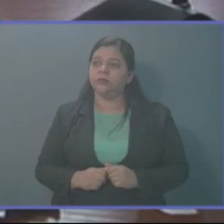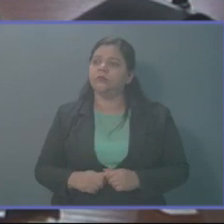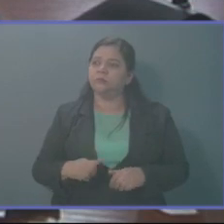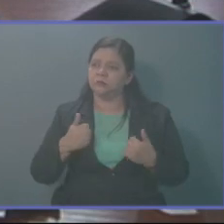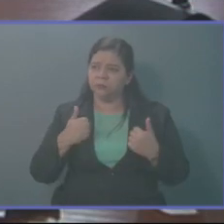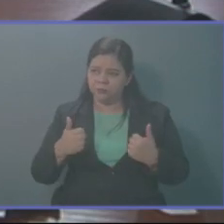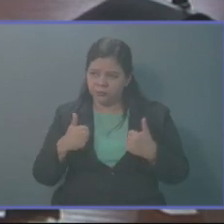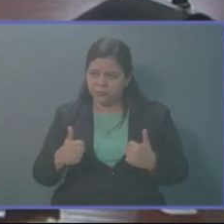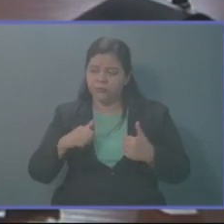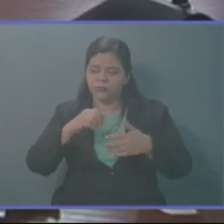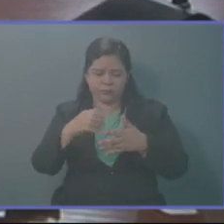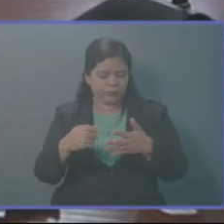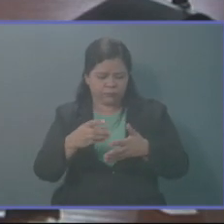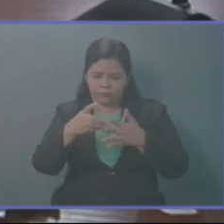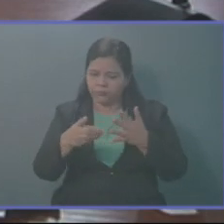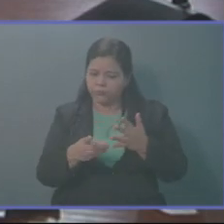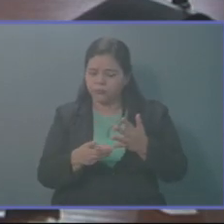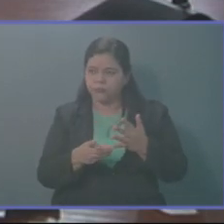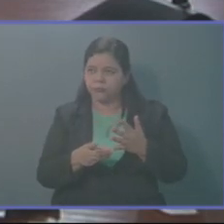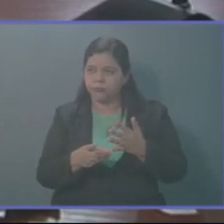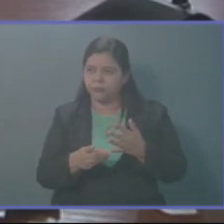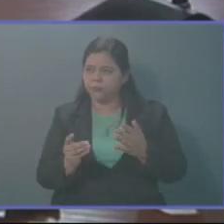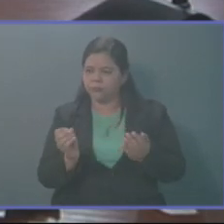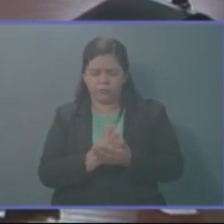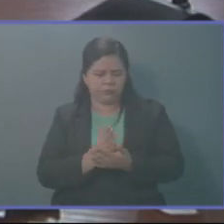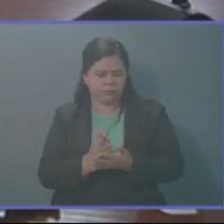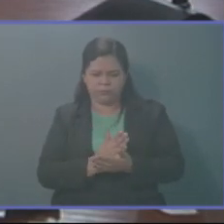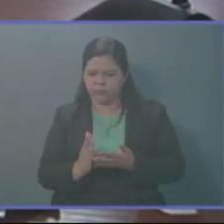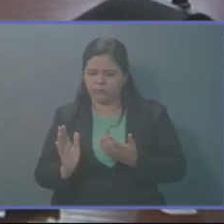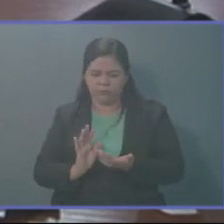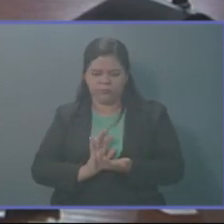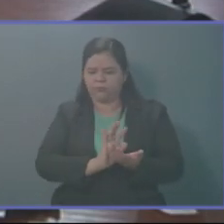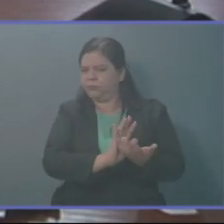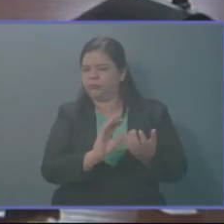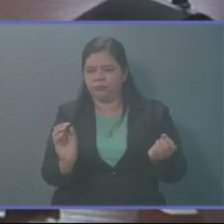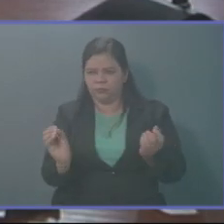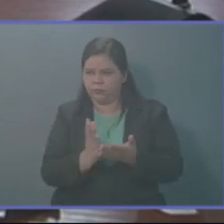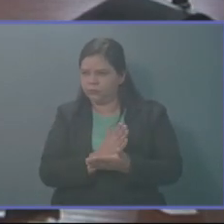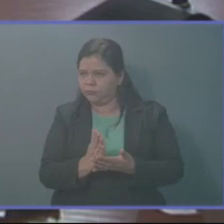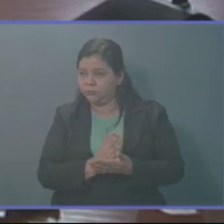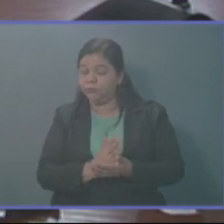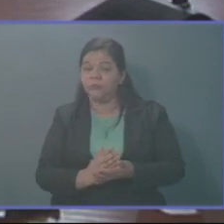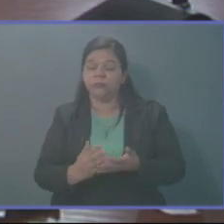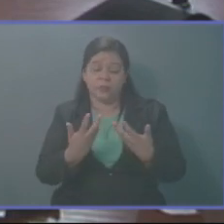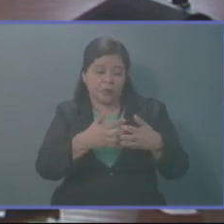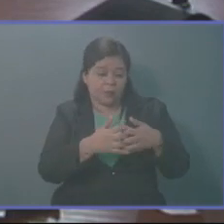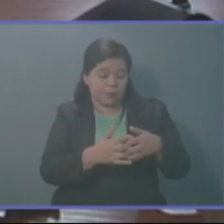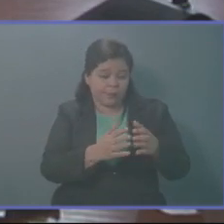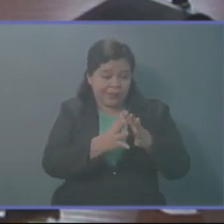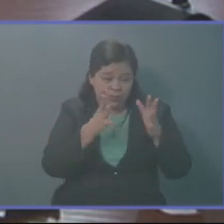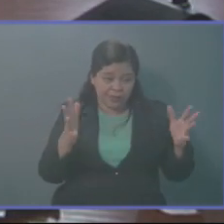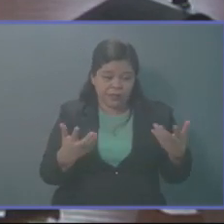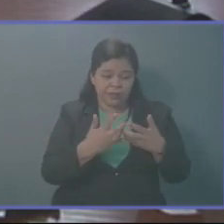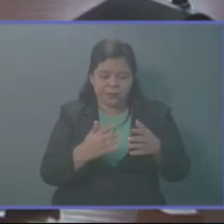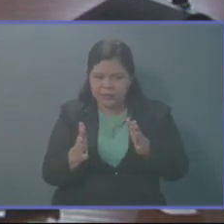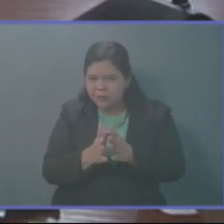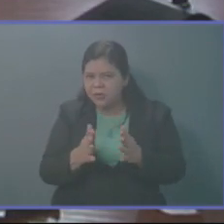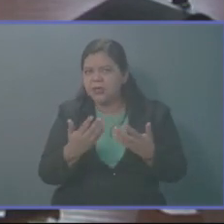el decreto no hace discriminación en cuanto a pequeñas, medianas y grandes